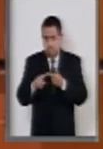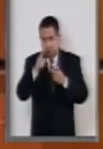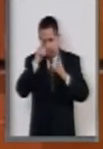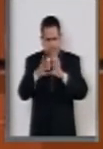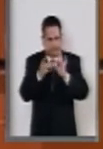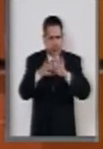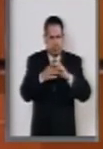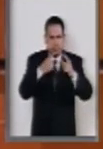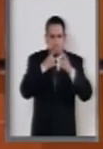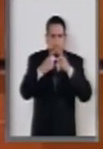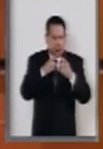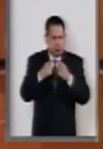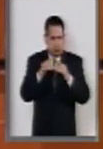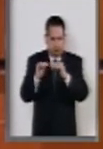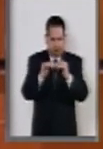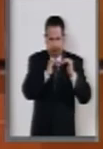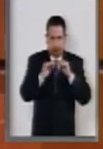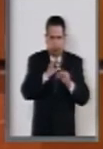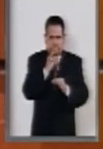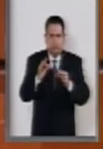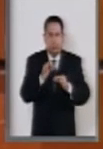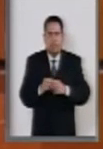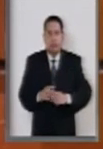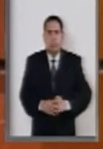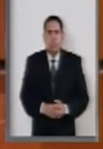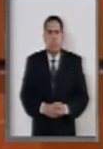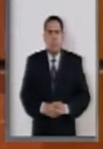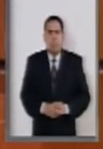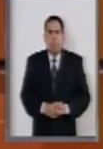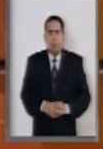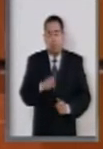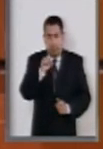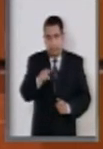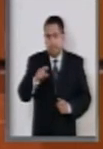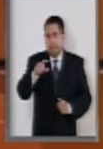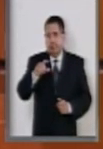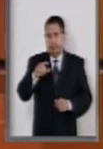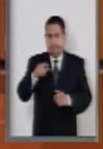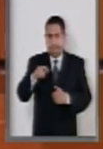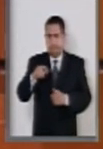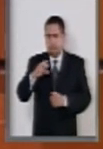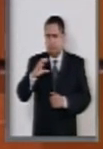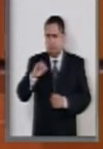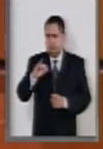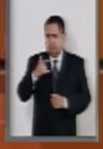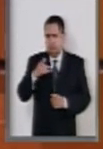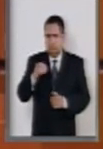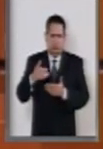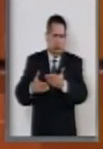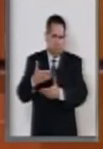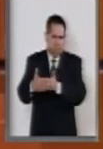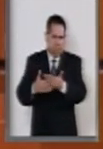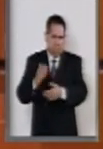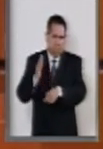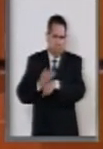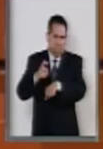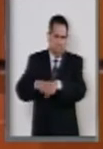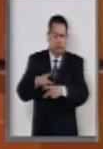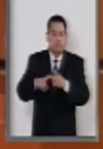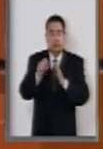darle armonía y uniformidad. En el mismo Código de Procedimientos Penales, en el